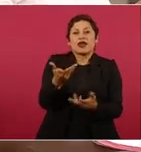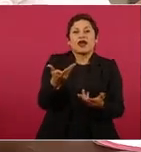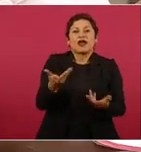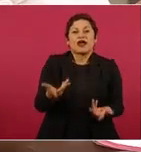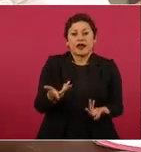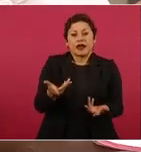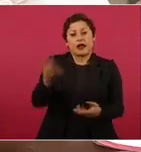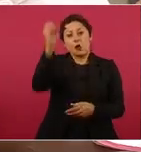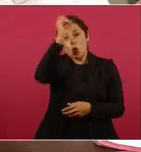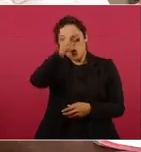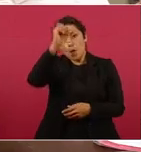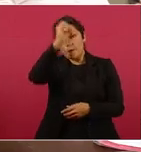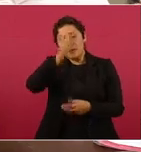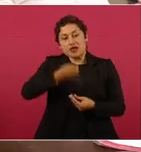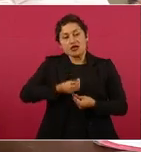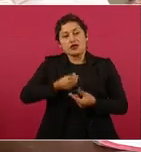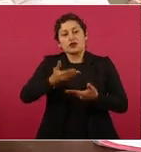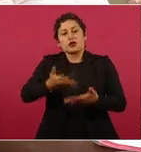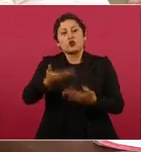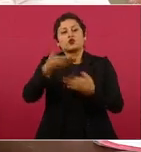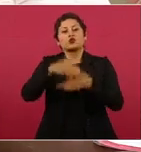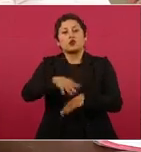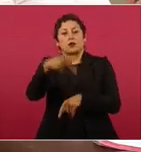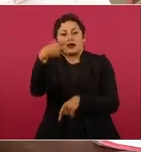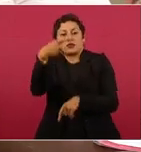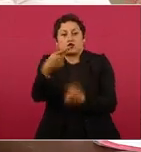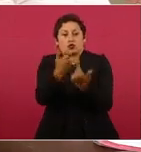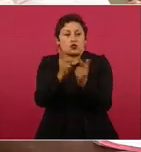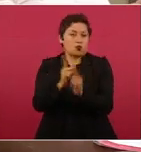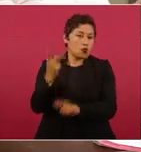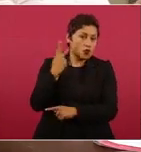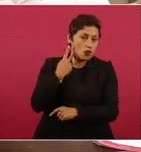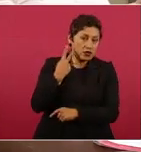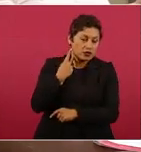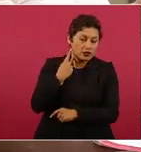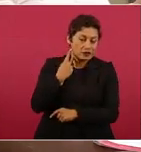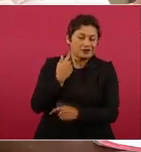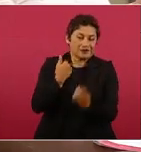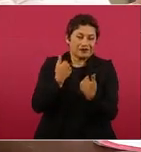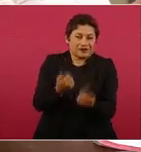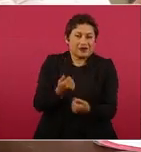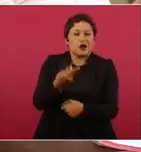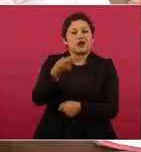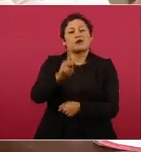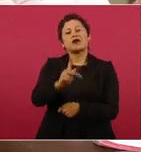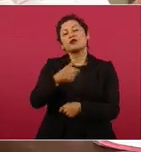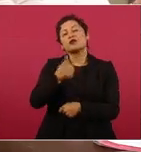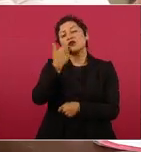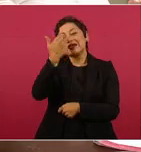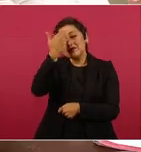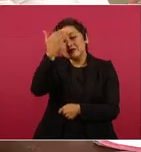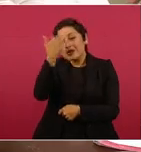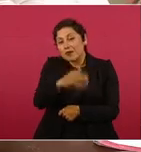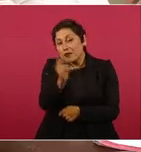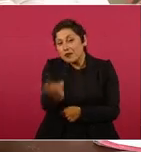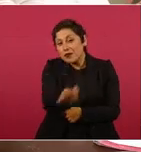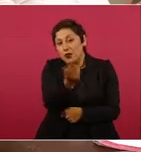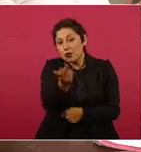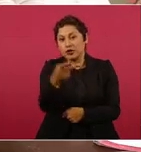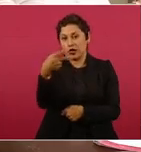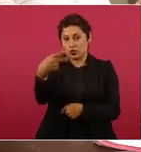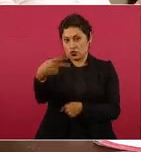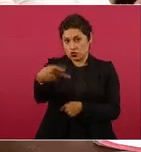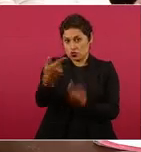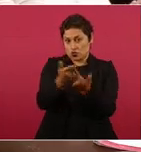puntos de vista sobre su partido, pero yo quisiera preguntarle, como militante, ¿cuál sería su opinión